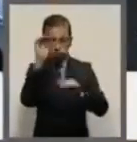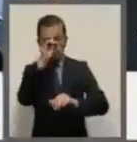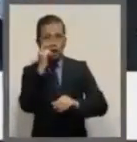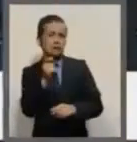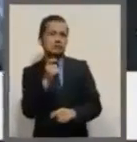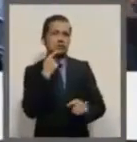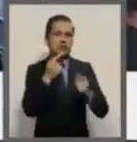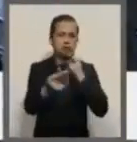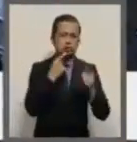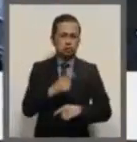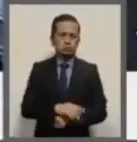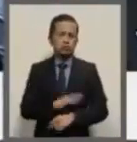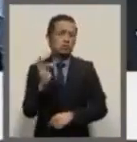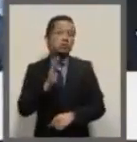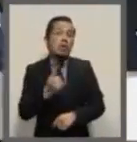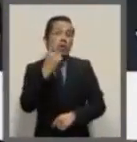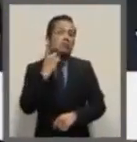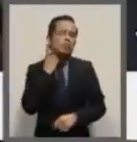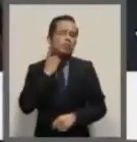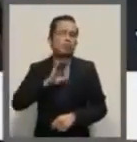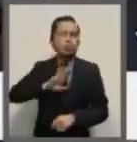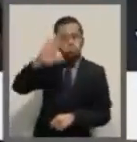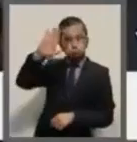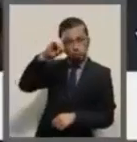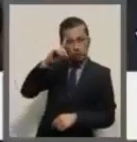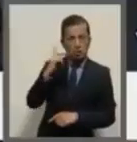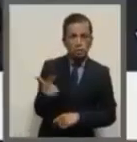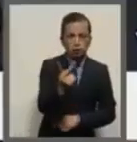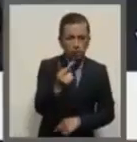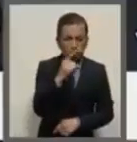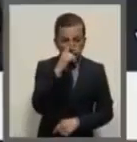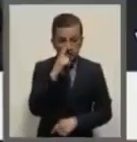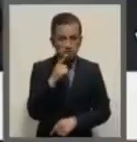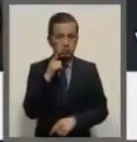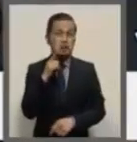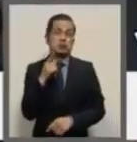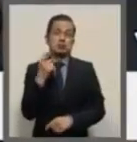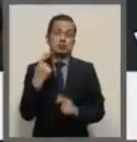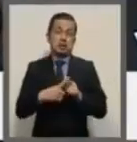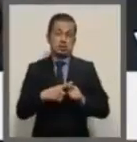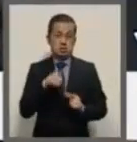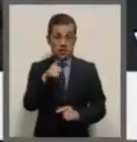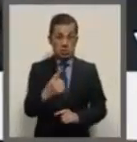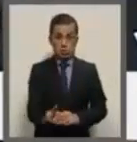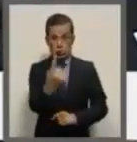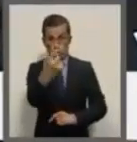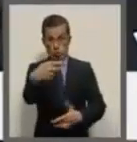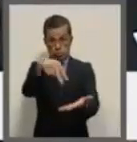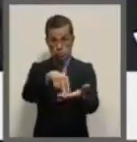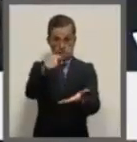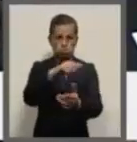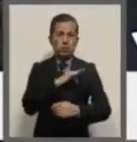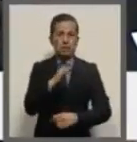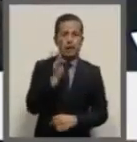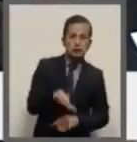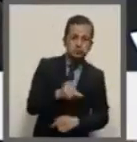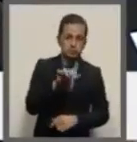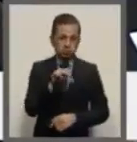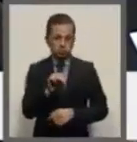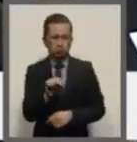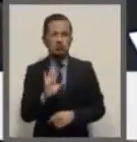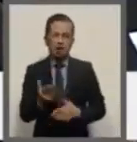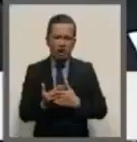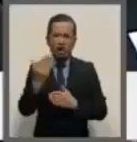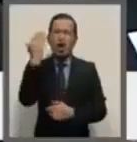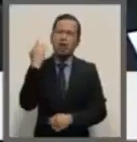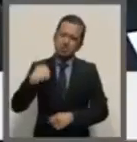diputado pide la palabra, en su caso para hacer una pregunta, es responsabilidad del orador aceptarlo o no. Ya hemos pugnado por este procedimiento en